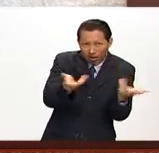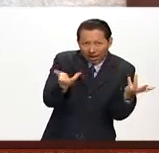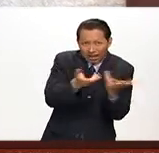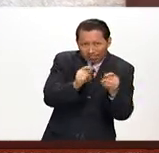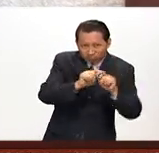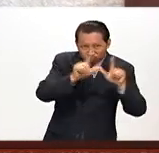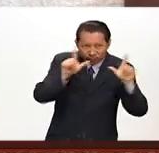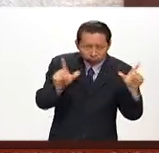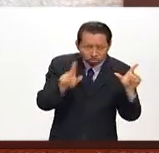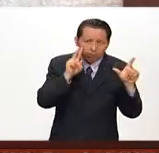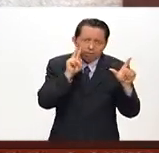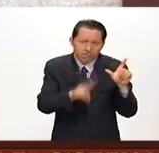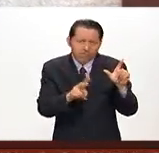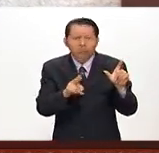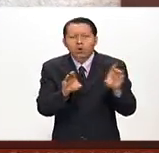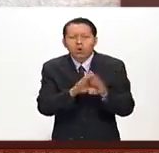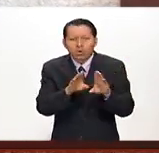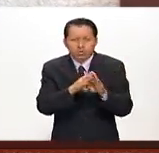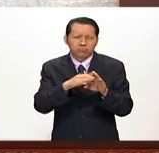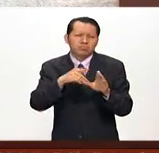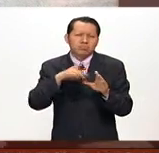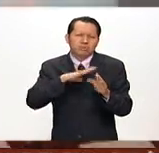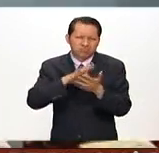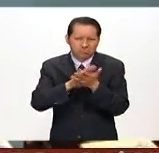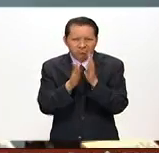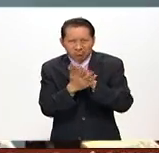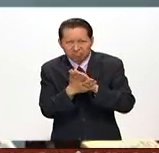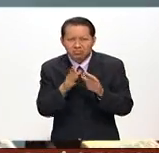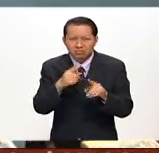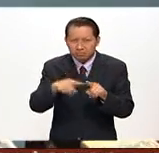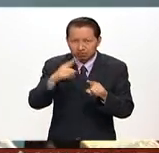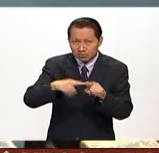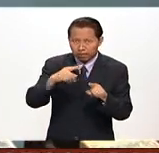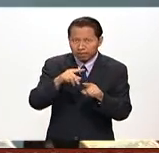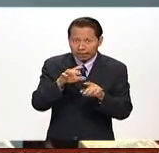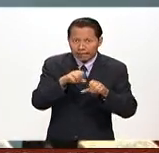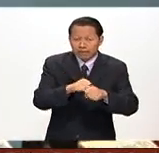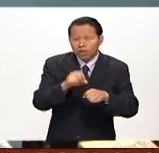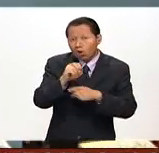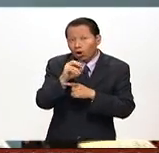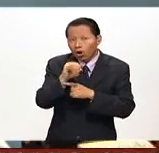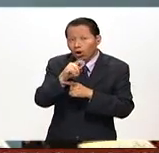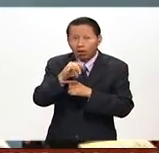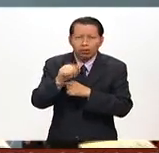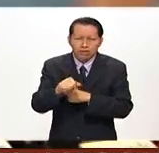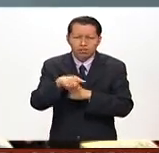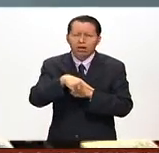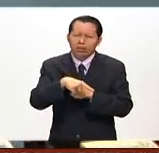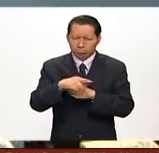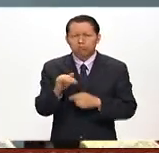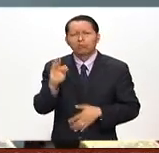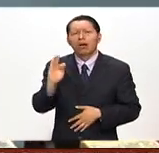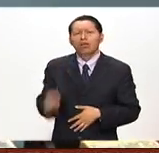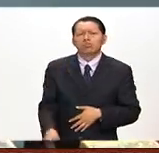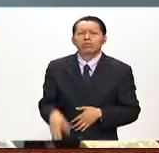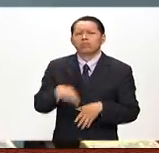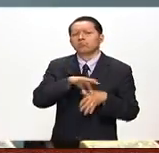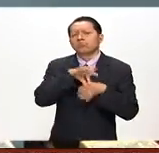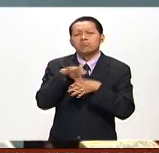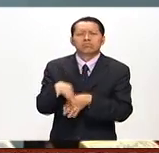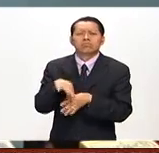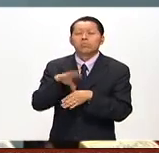en una tarjeta informativa se debe conocer que la Comisión Nacional de Seguridad detalló que la detención de Ortiz se realizó sin resistencia tras llegar a un